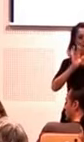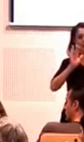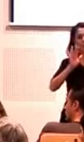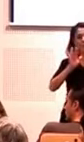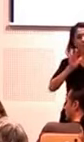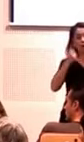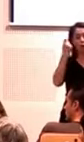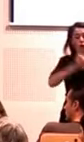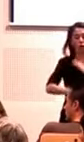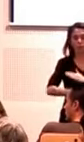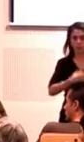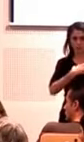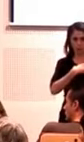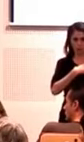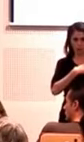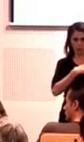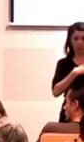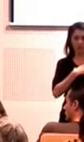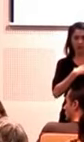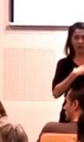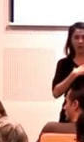no se pueden comprar, creo.